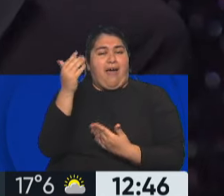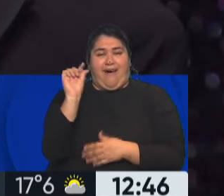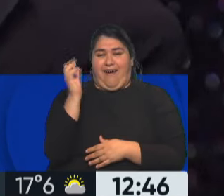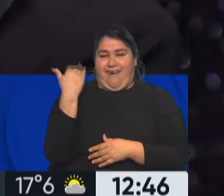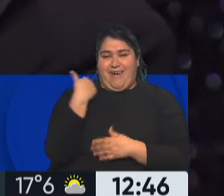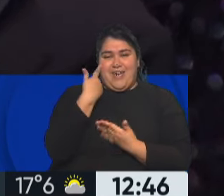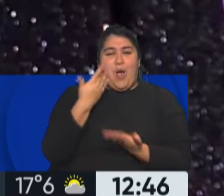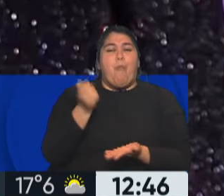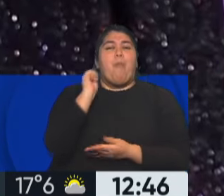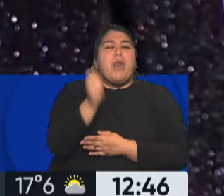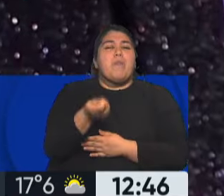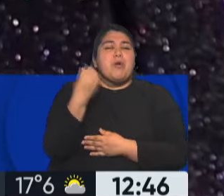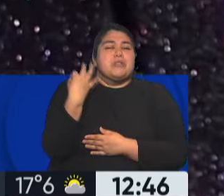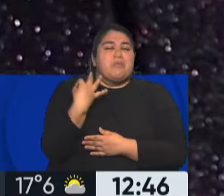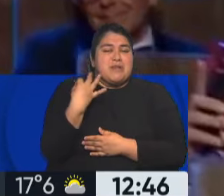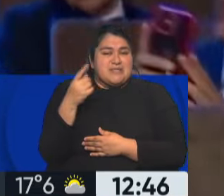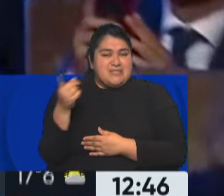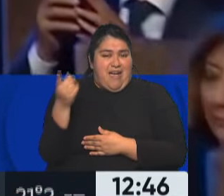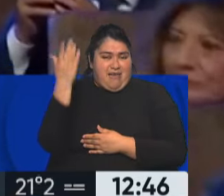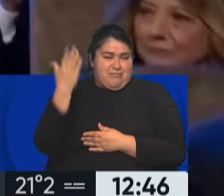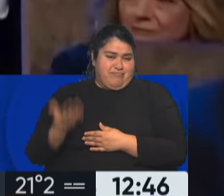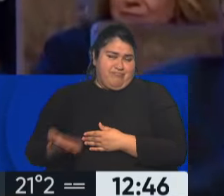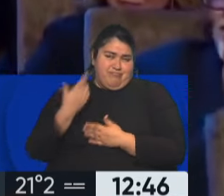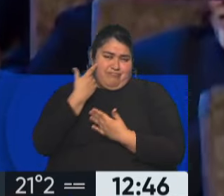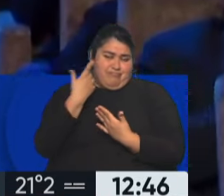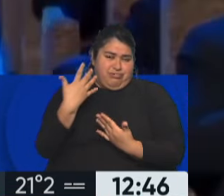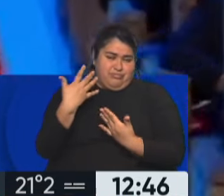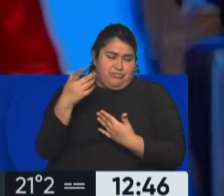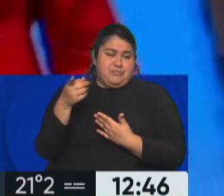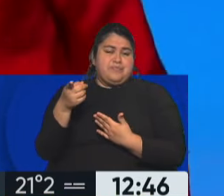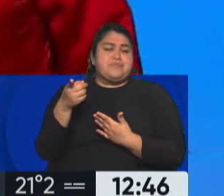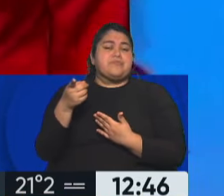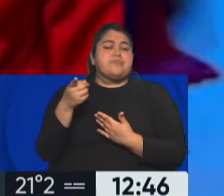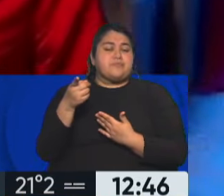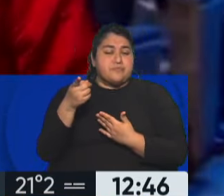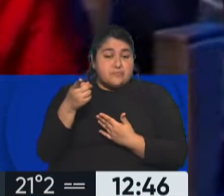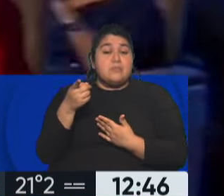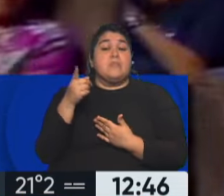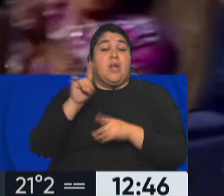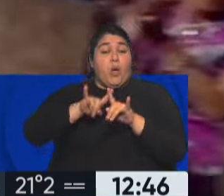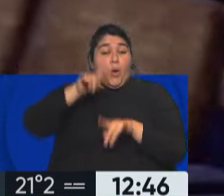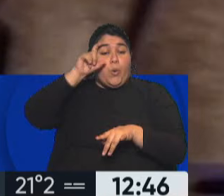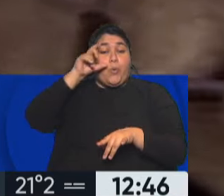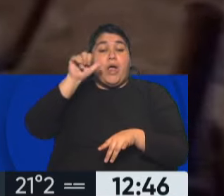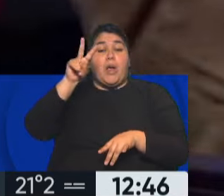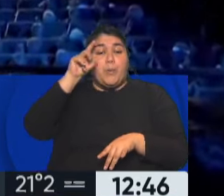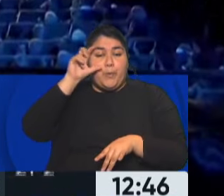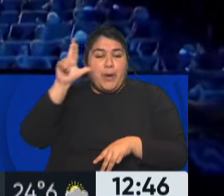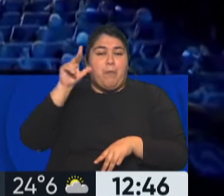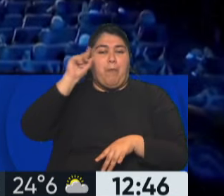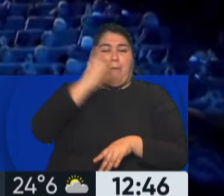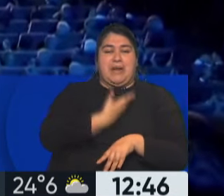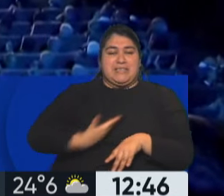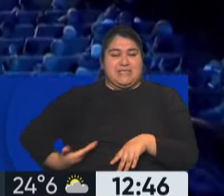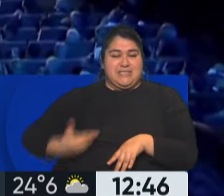este premio especial para una figura emblemática del cine, como es, por supuesto, Sigourney Weaver. Ahí la vemos a la presidenta del jurado, a